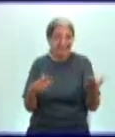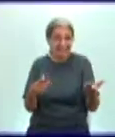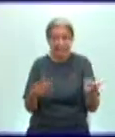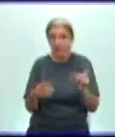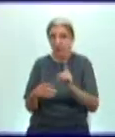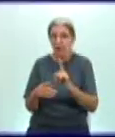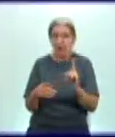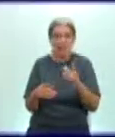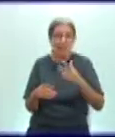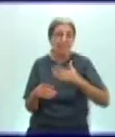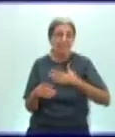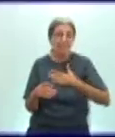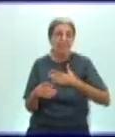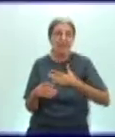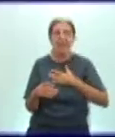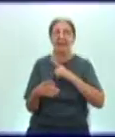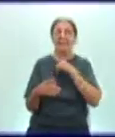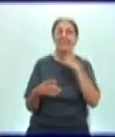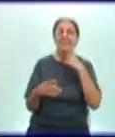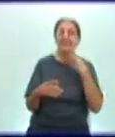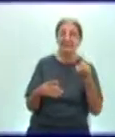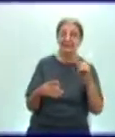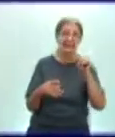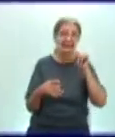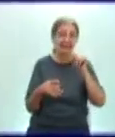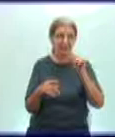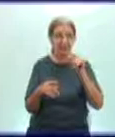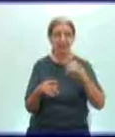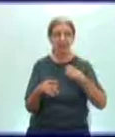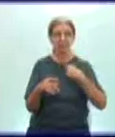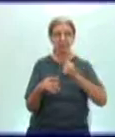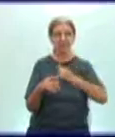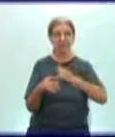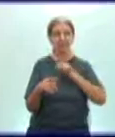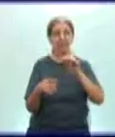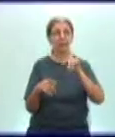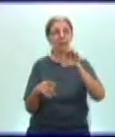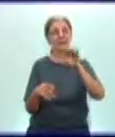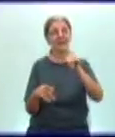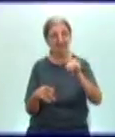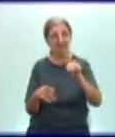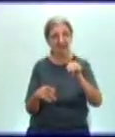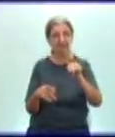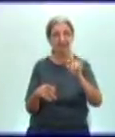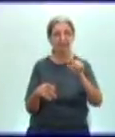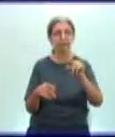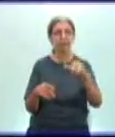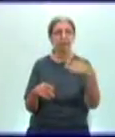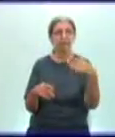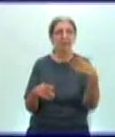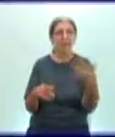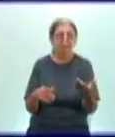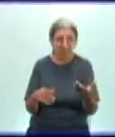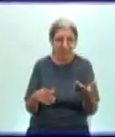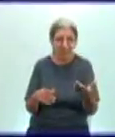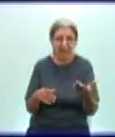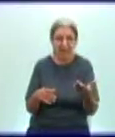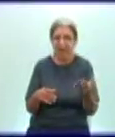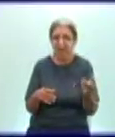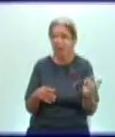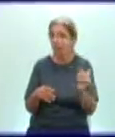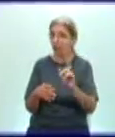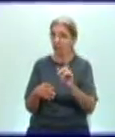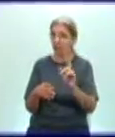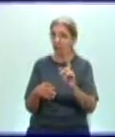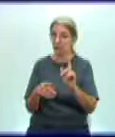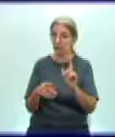esto, este es el recado que quiero que diga, en que aparece encabezada por un que no